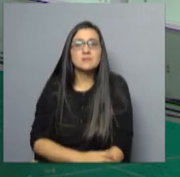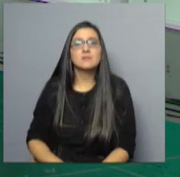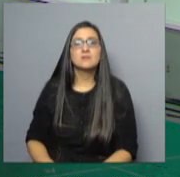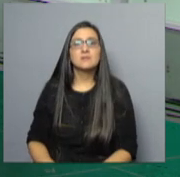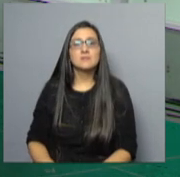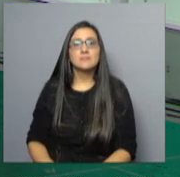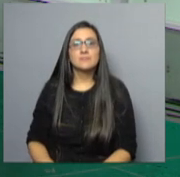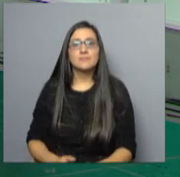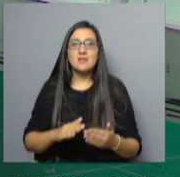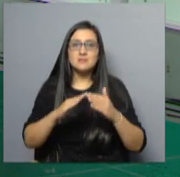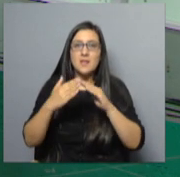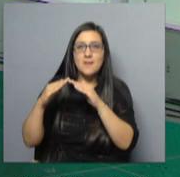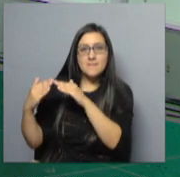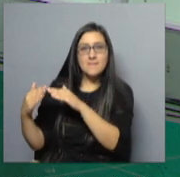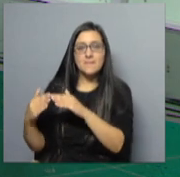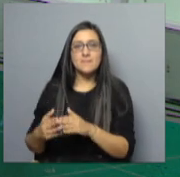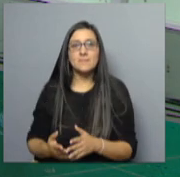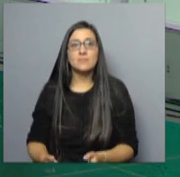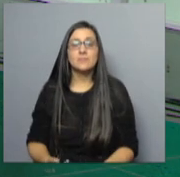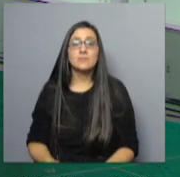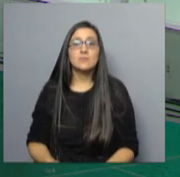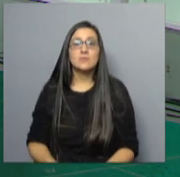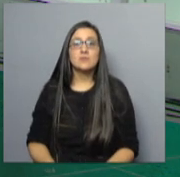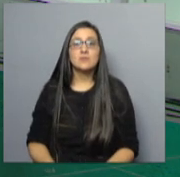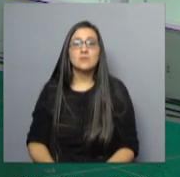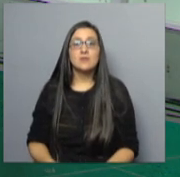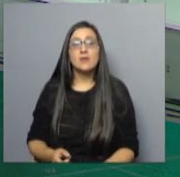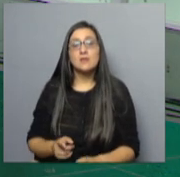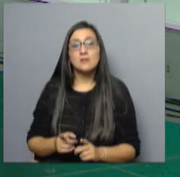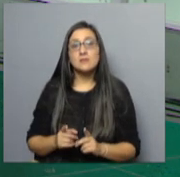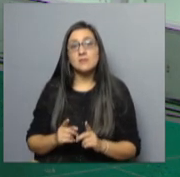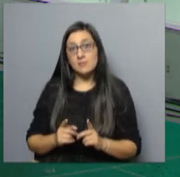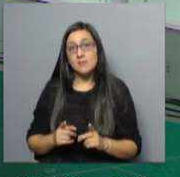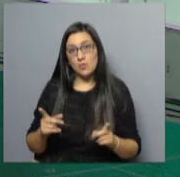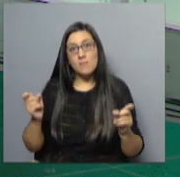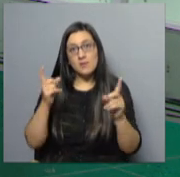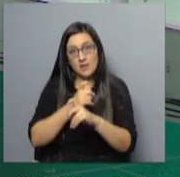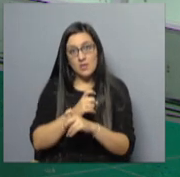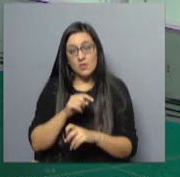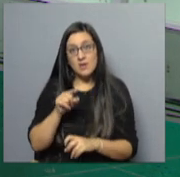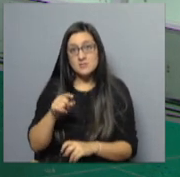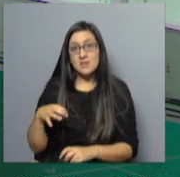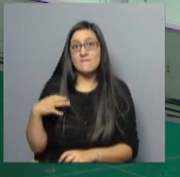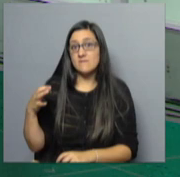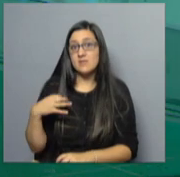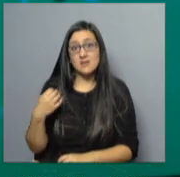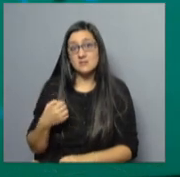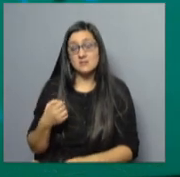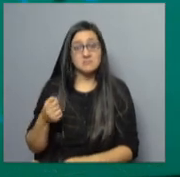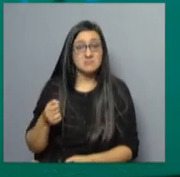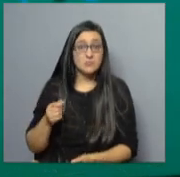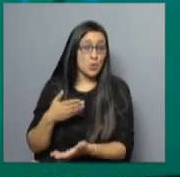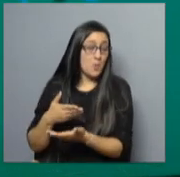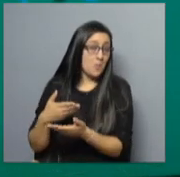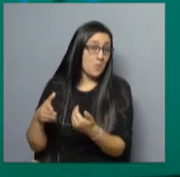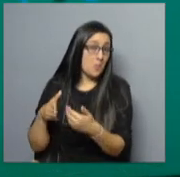estén muy condicionados también por por dinámicas muy complejas esas son las vidas que valen menos y esas son las vidas